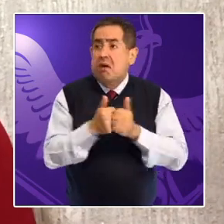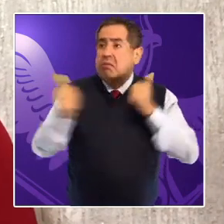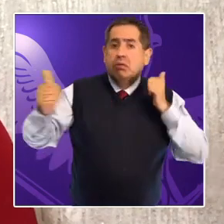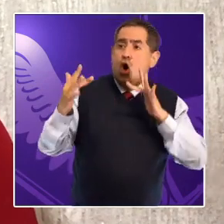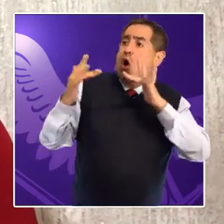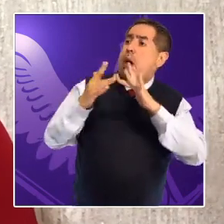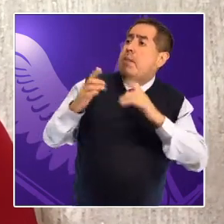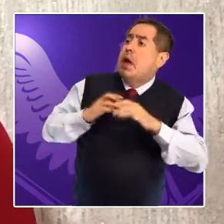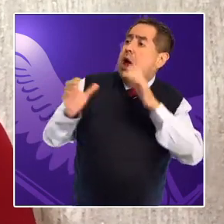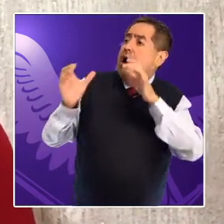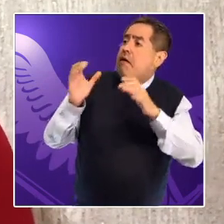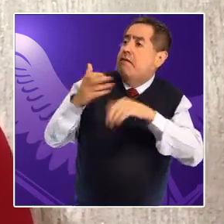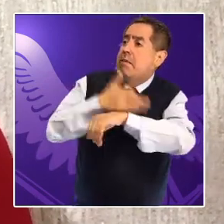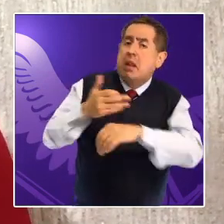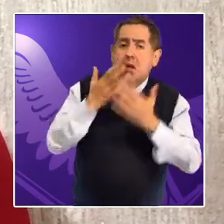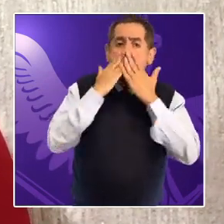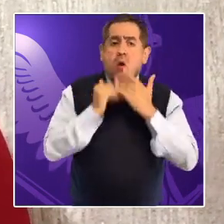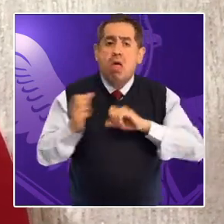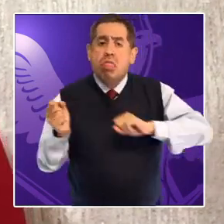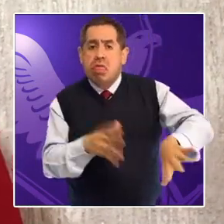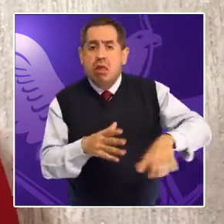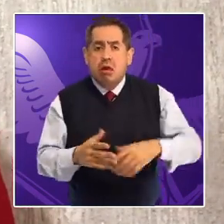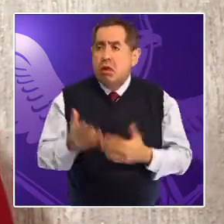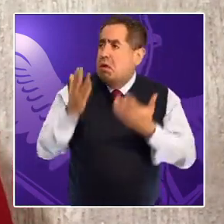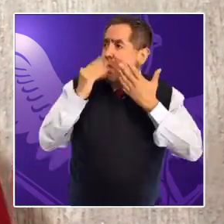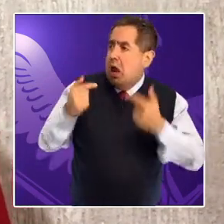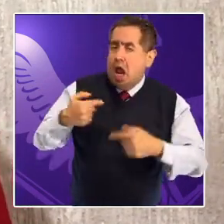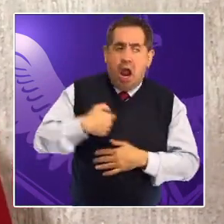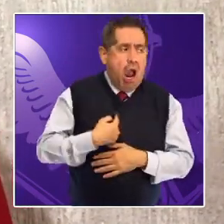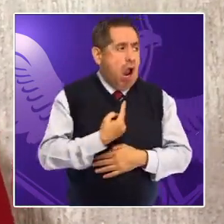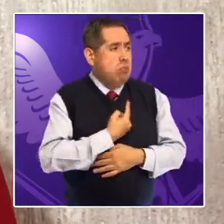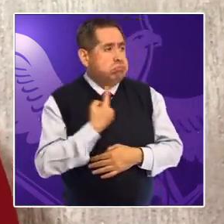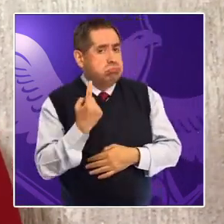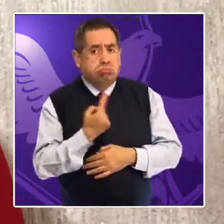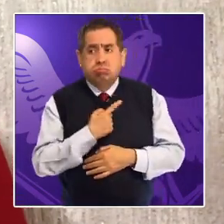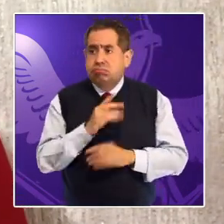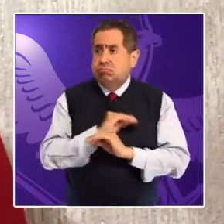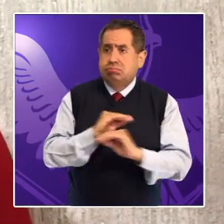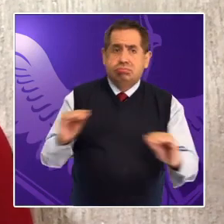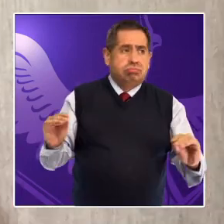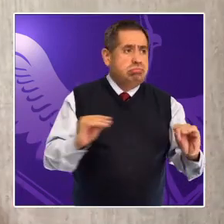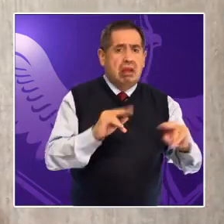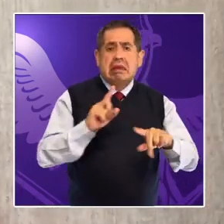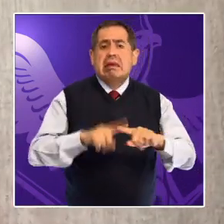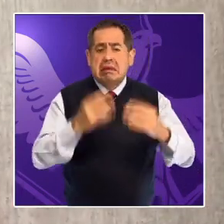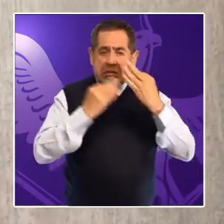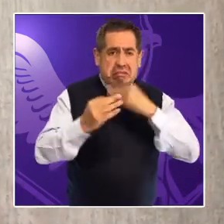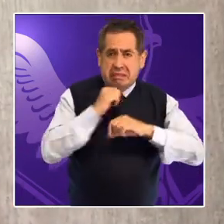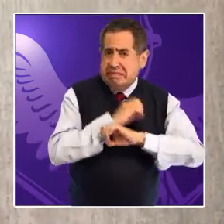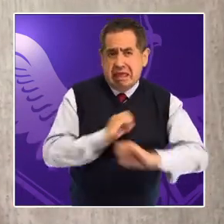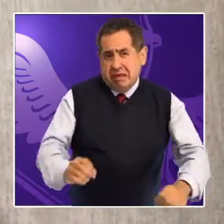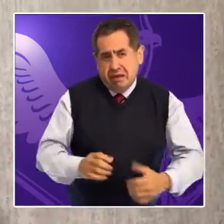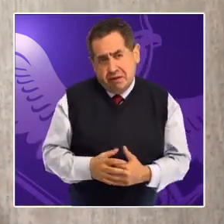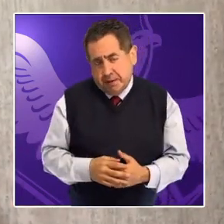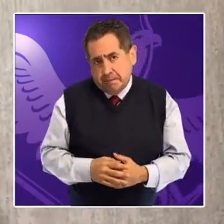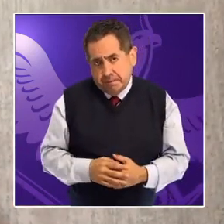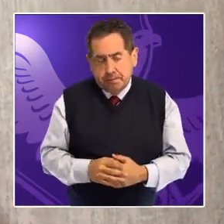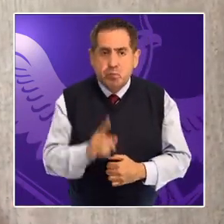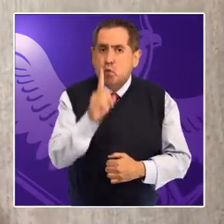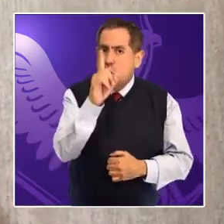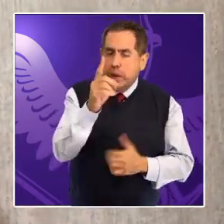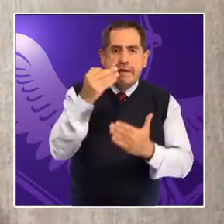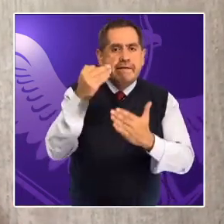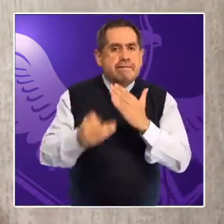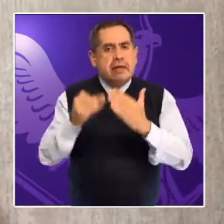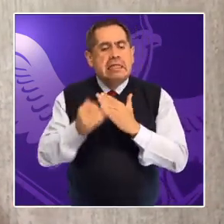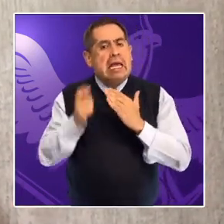sus familias si las tienen, o si no tienen familias, pues con nadie que los defienda. Uno de los enormes pendientes, me parece, es